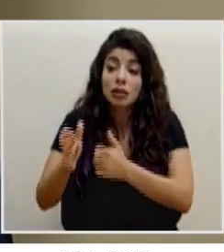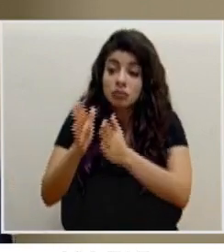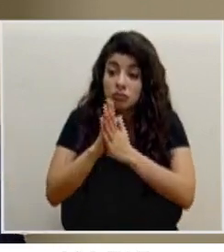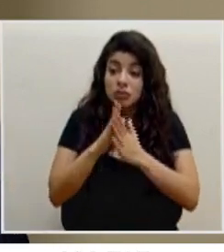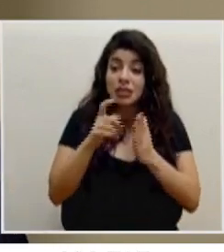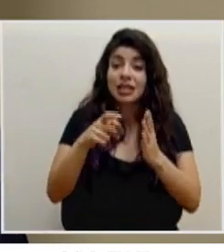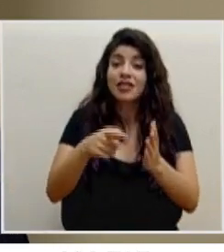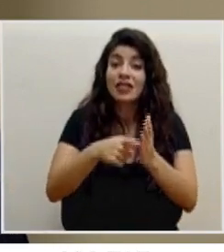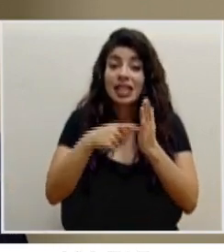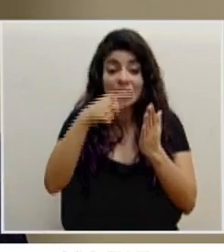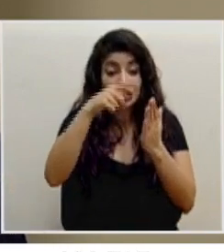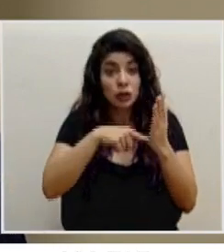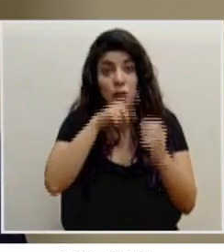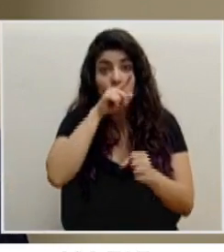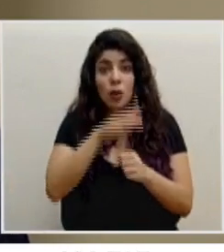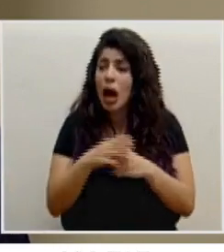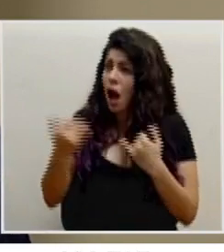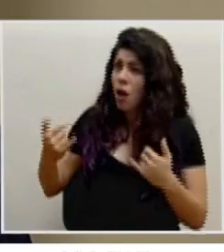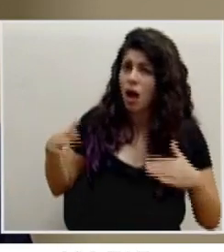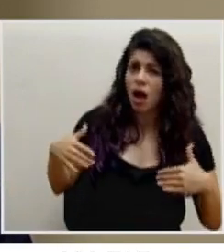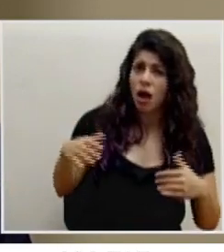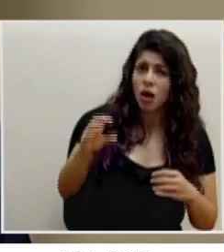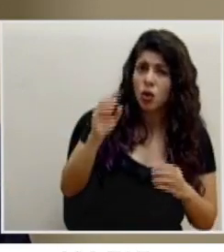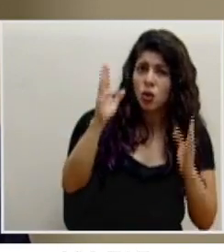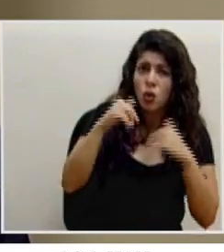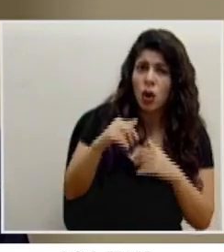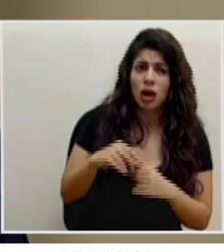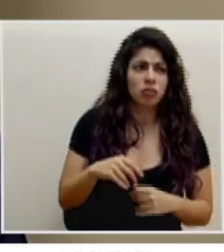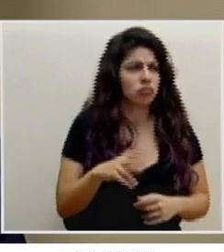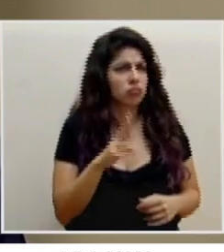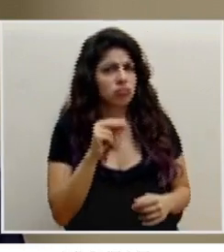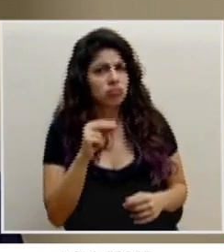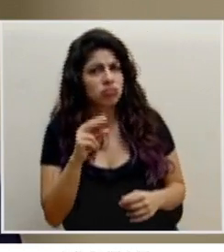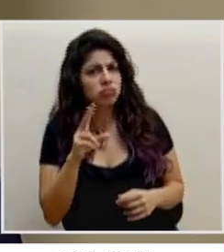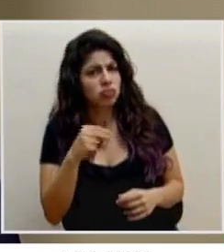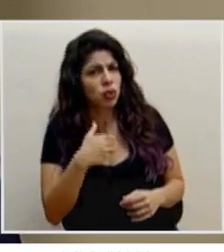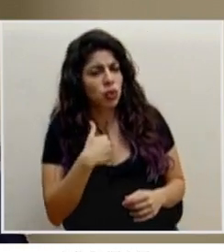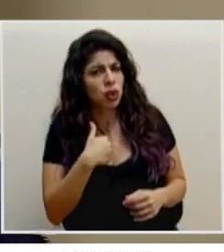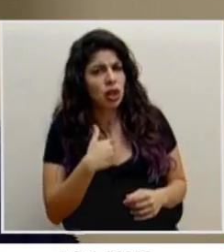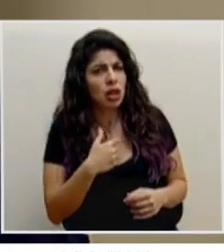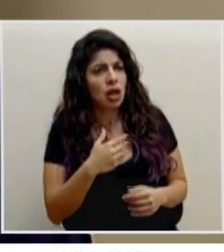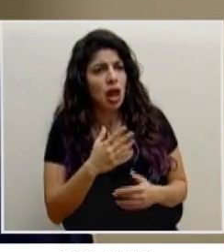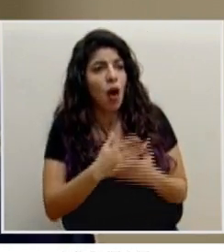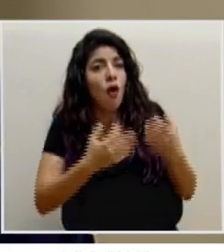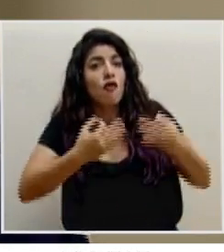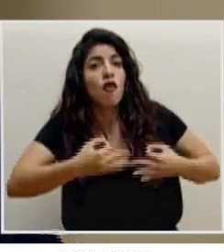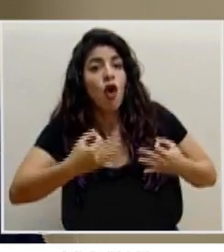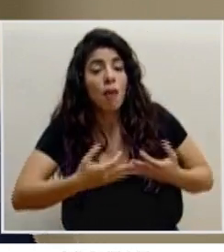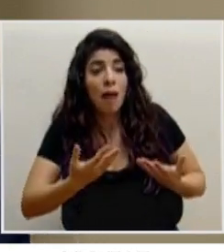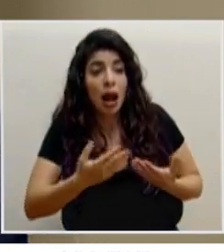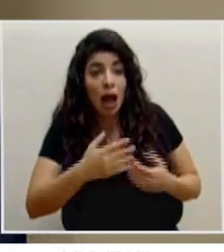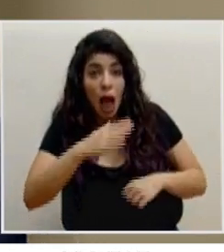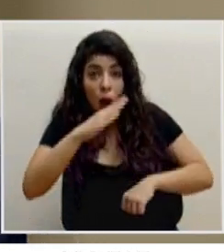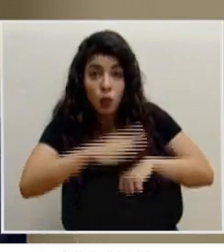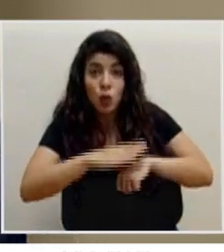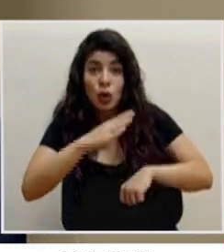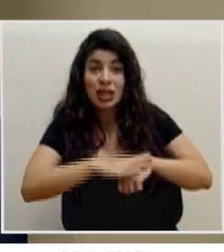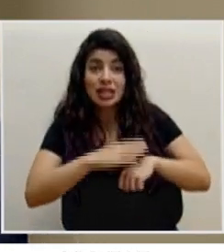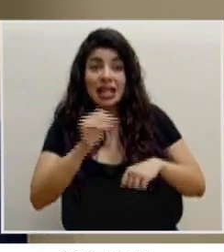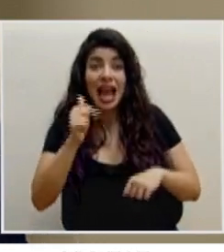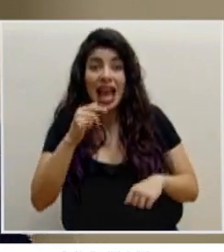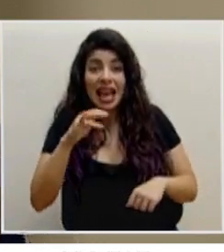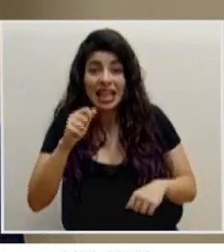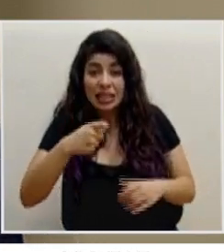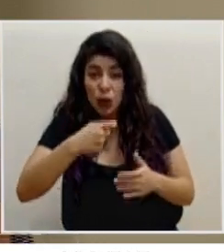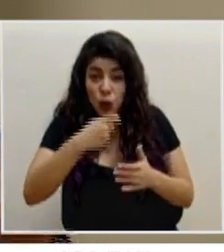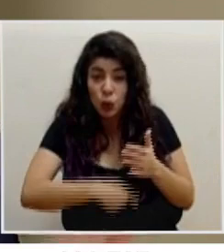requisitos. Vamos a poner... don Daniel, todavía. No ha habido una que, como le digo, que ya tenga una autorización de una agencia